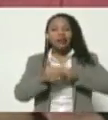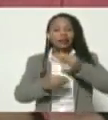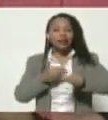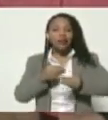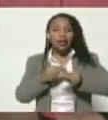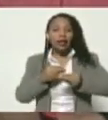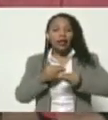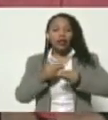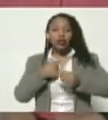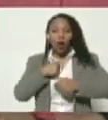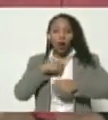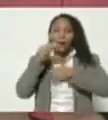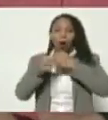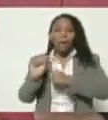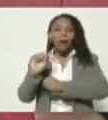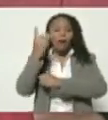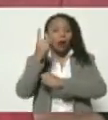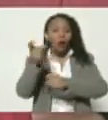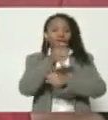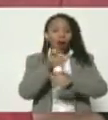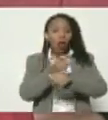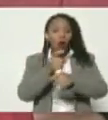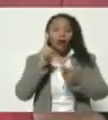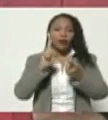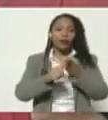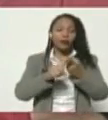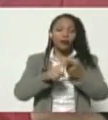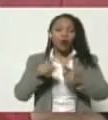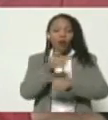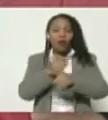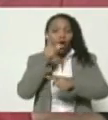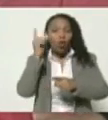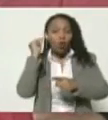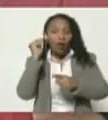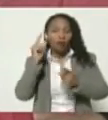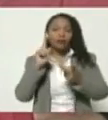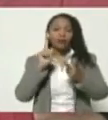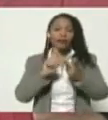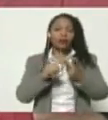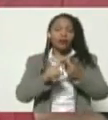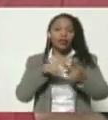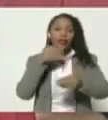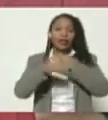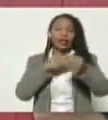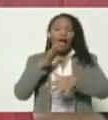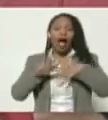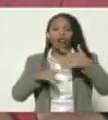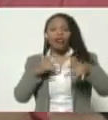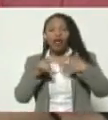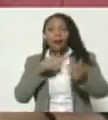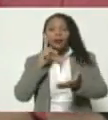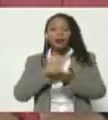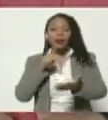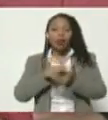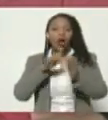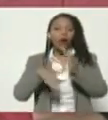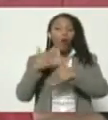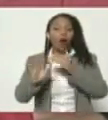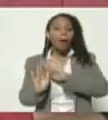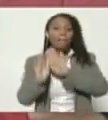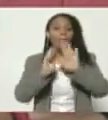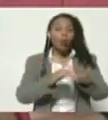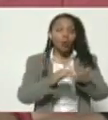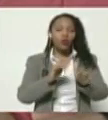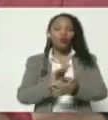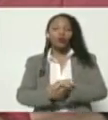vez, me explico, primero gobernadores y gobernadoras, se hacía el acto de la postulación y luego el apoyo a la